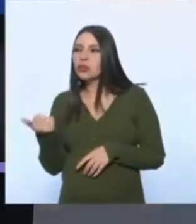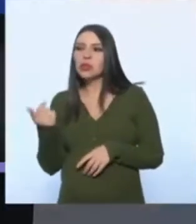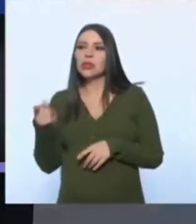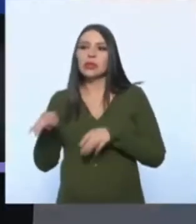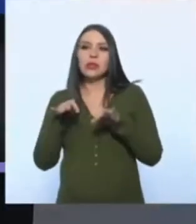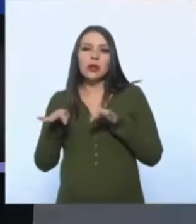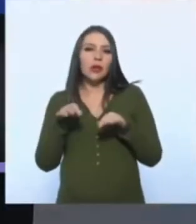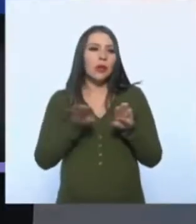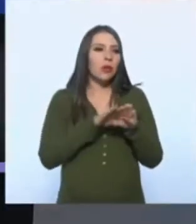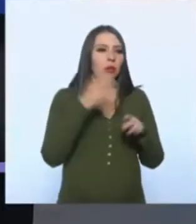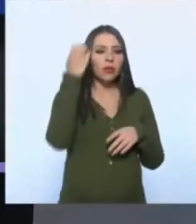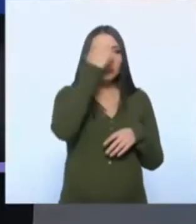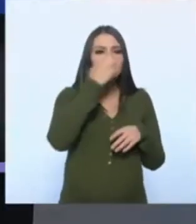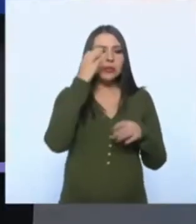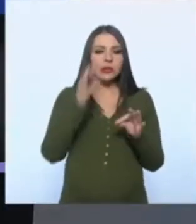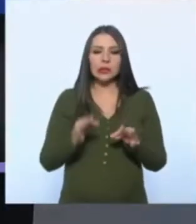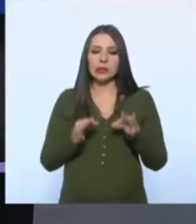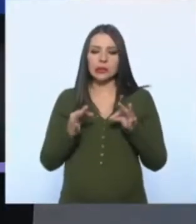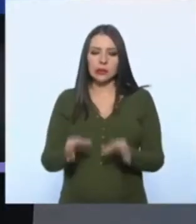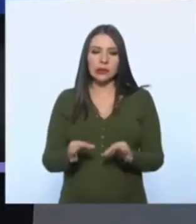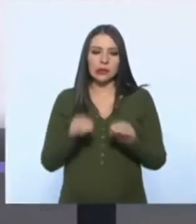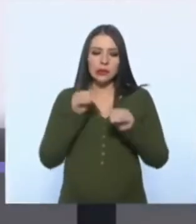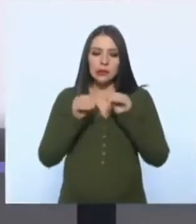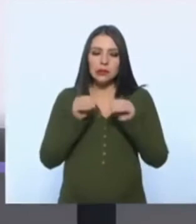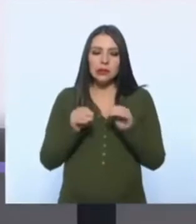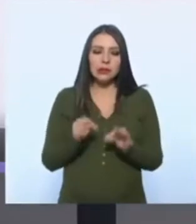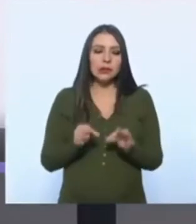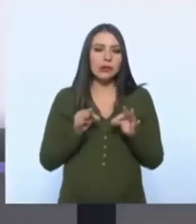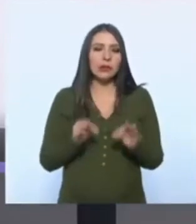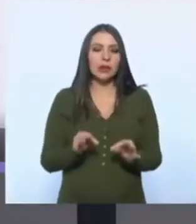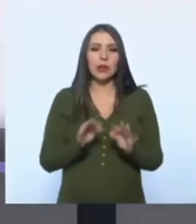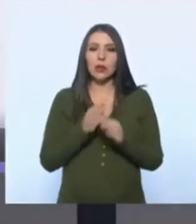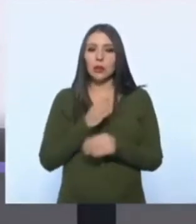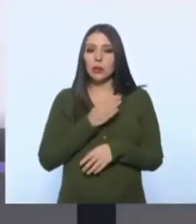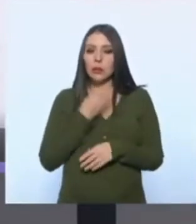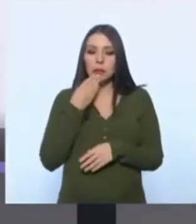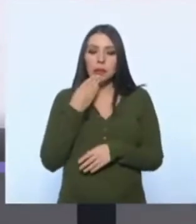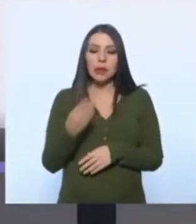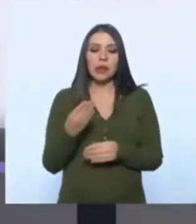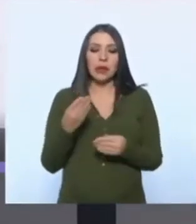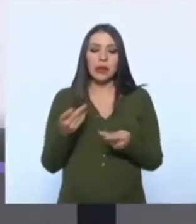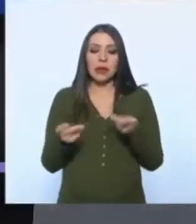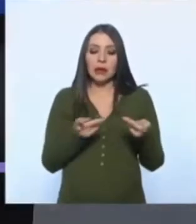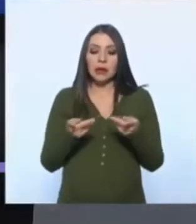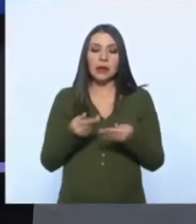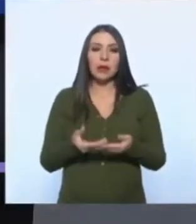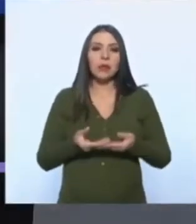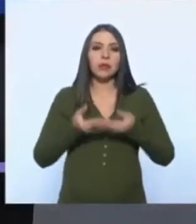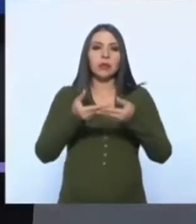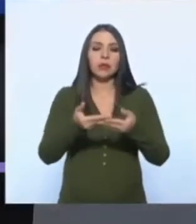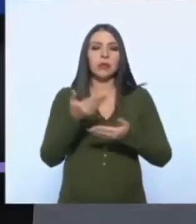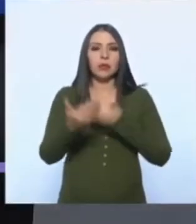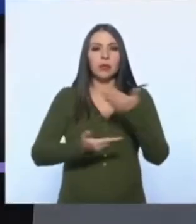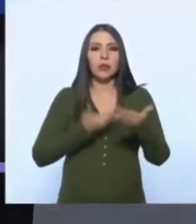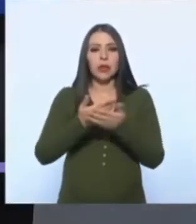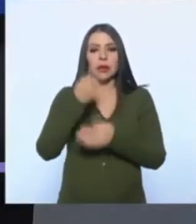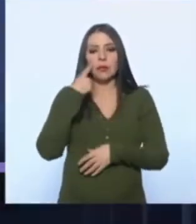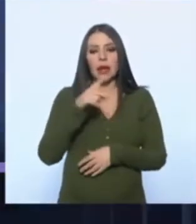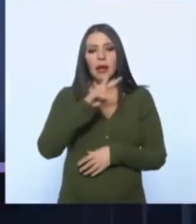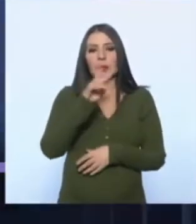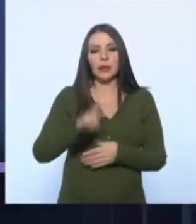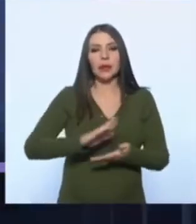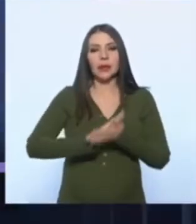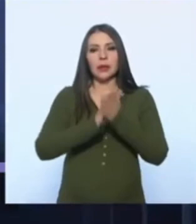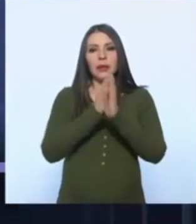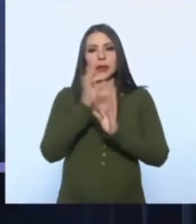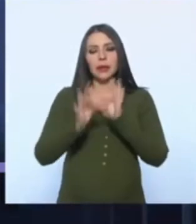perfeccionándola para poderla volver a presentar y pues esperemos que ya sea una realidad para la Ciudad de México. ¿Este año? Este año, sí. Bueno, entonces